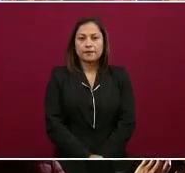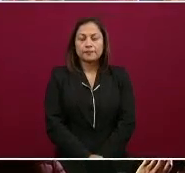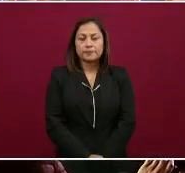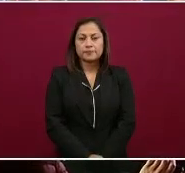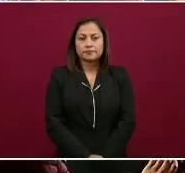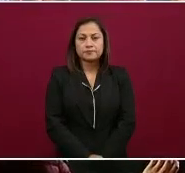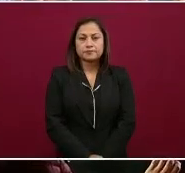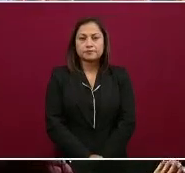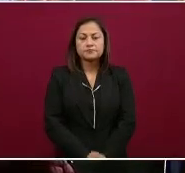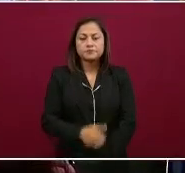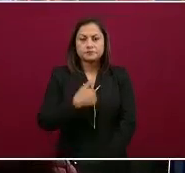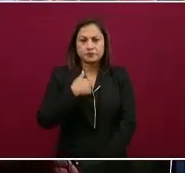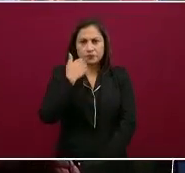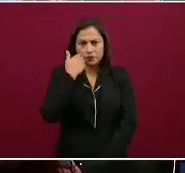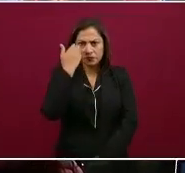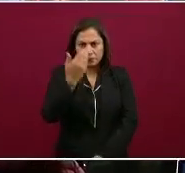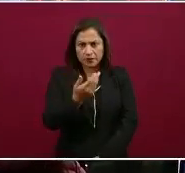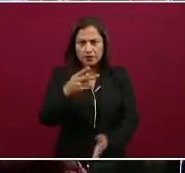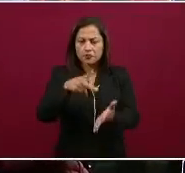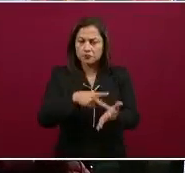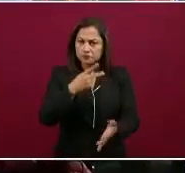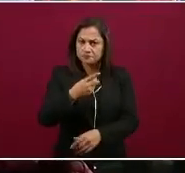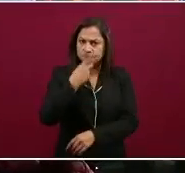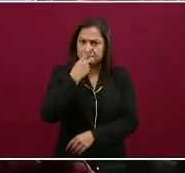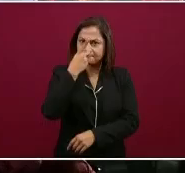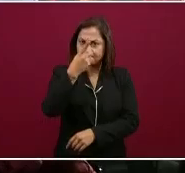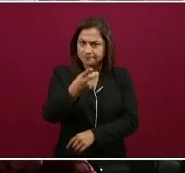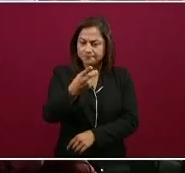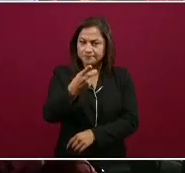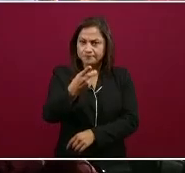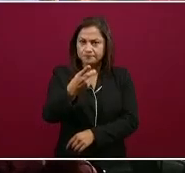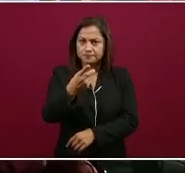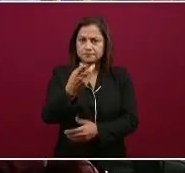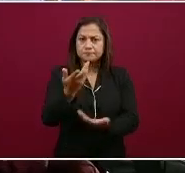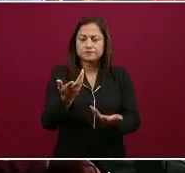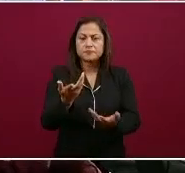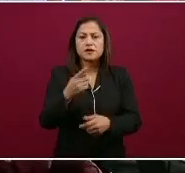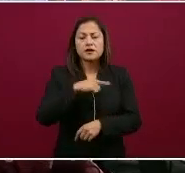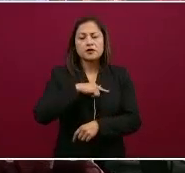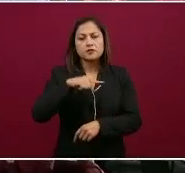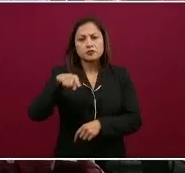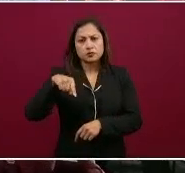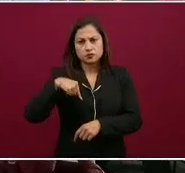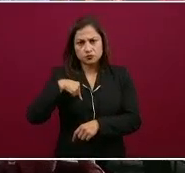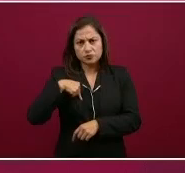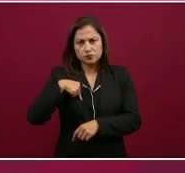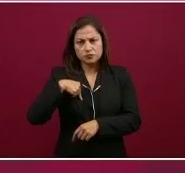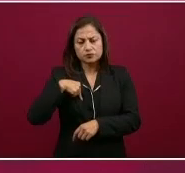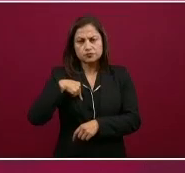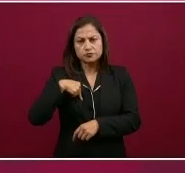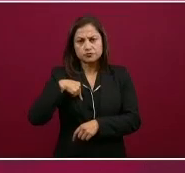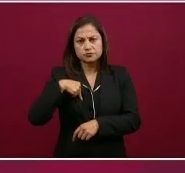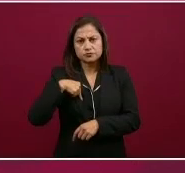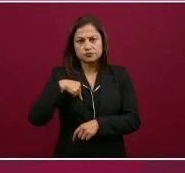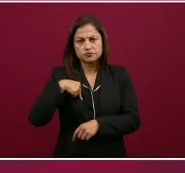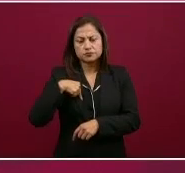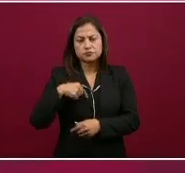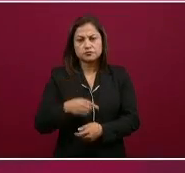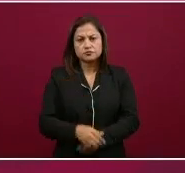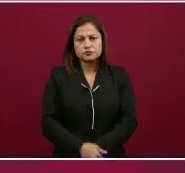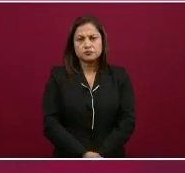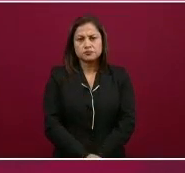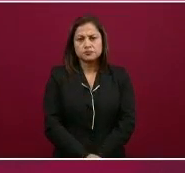insistir en que no vamos nosotros a caer en